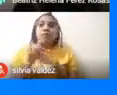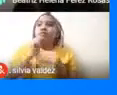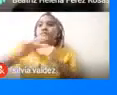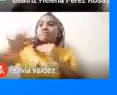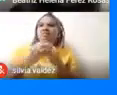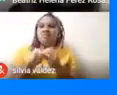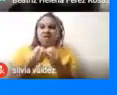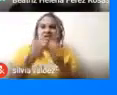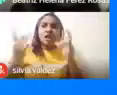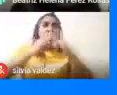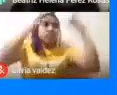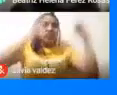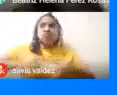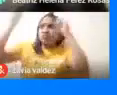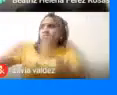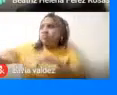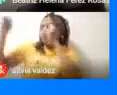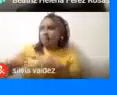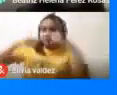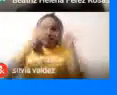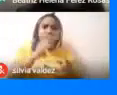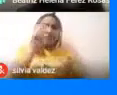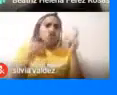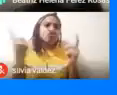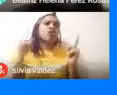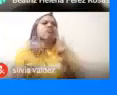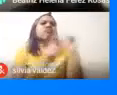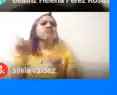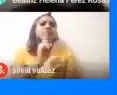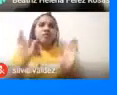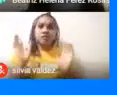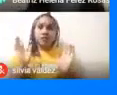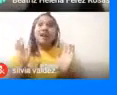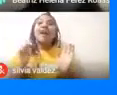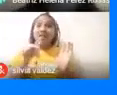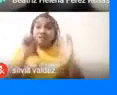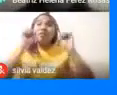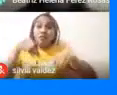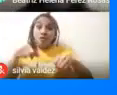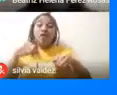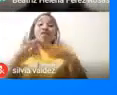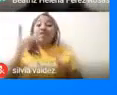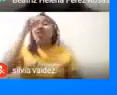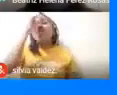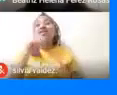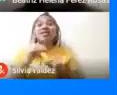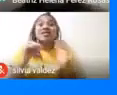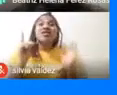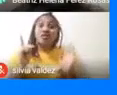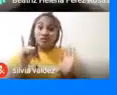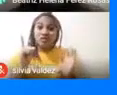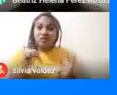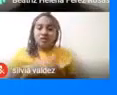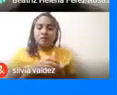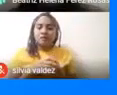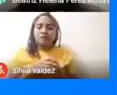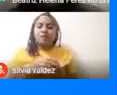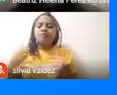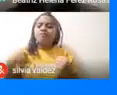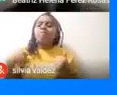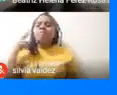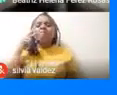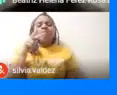de carpas para la gente solamente tomando. Eso son decisiones que te hacen